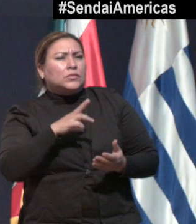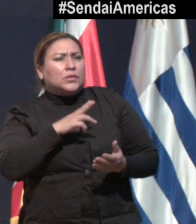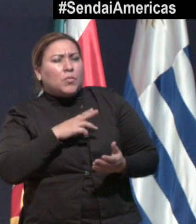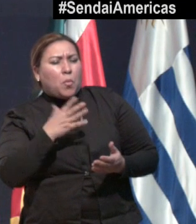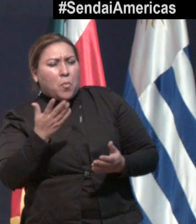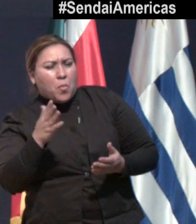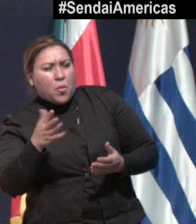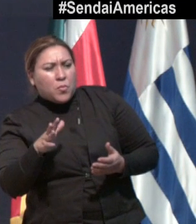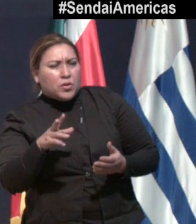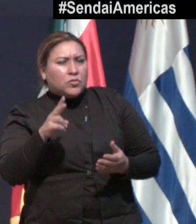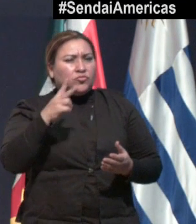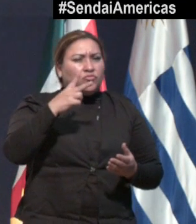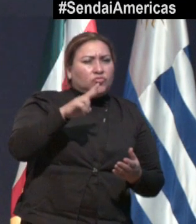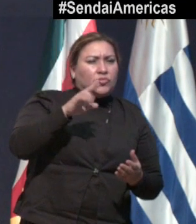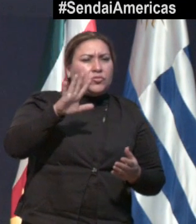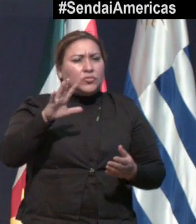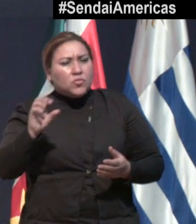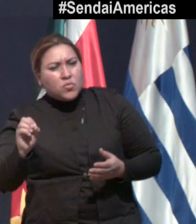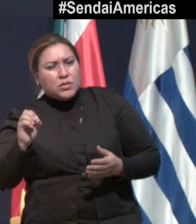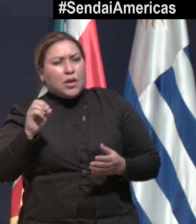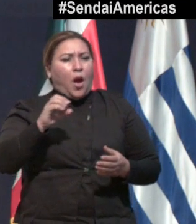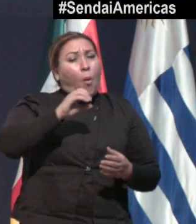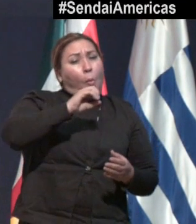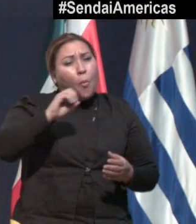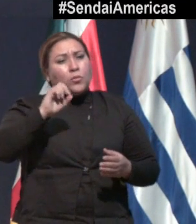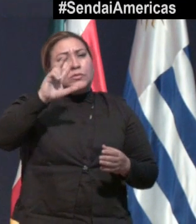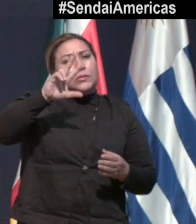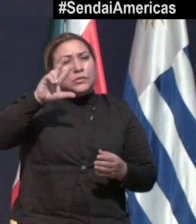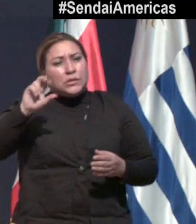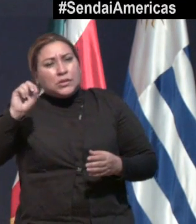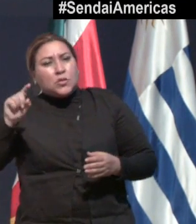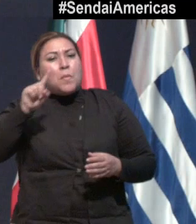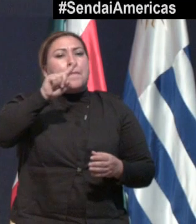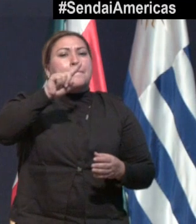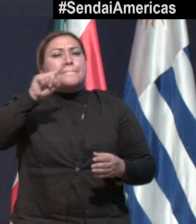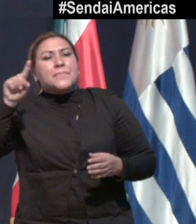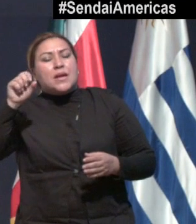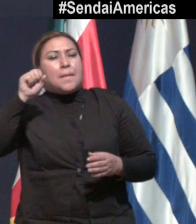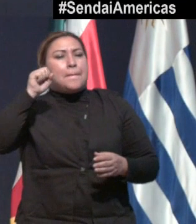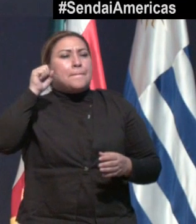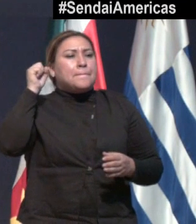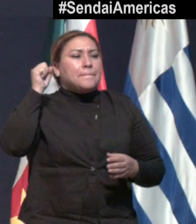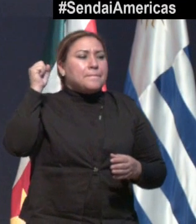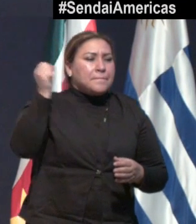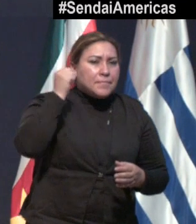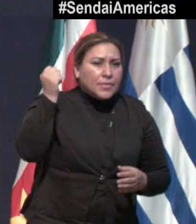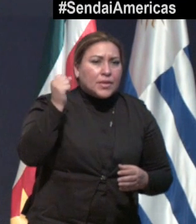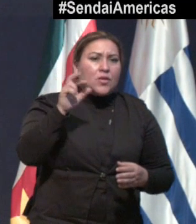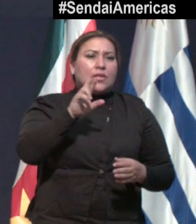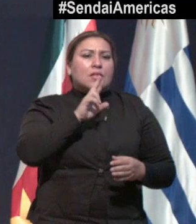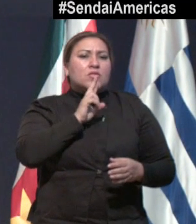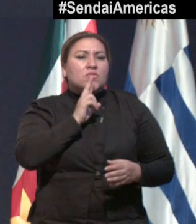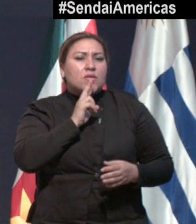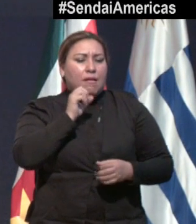entre 250 a 300 mil millones de dólares al año